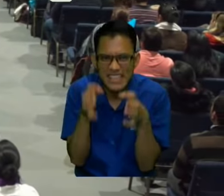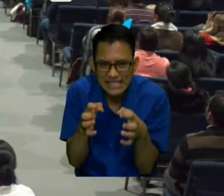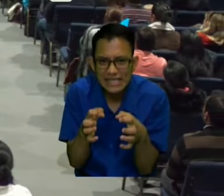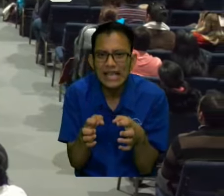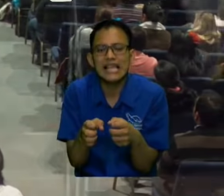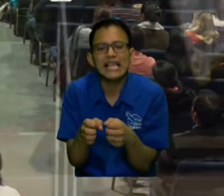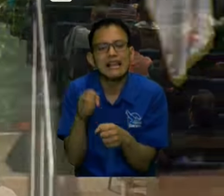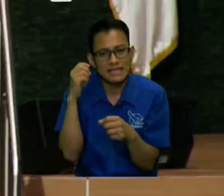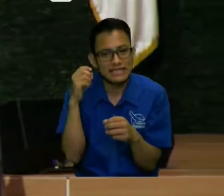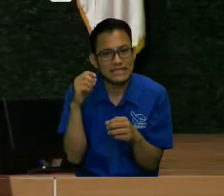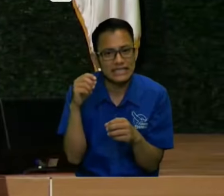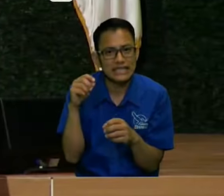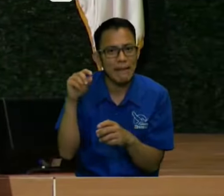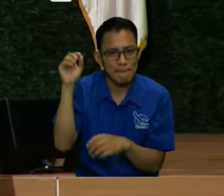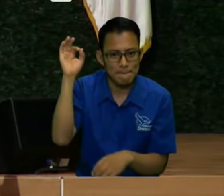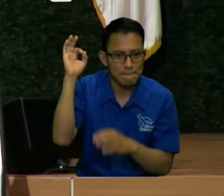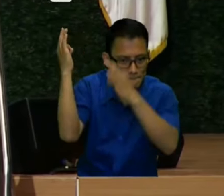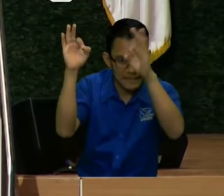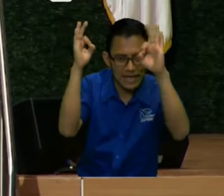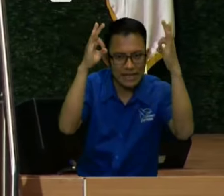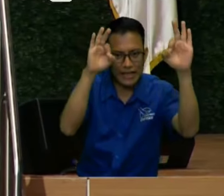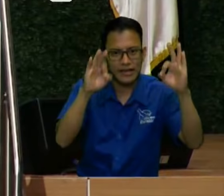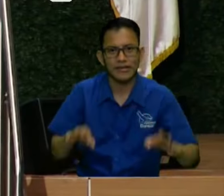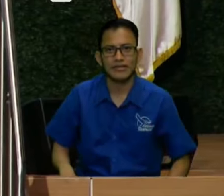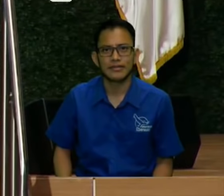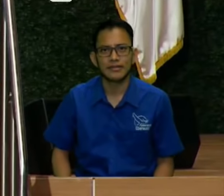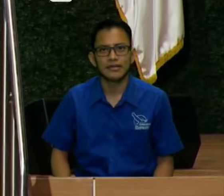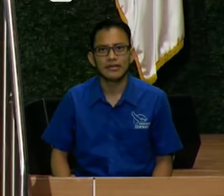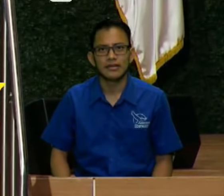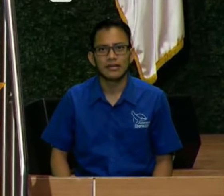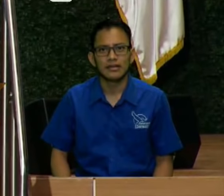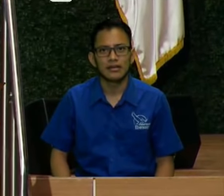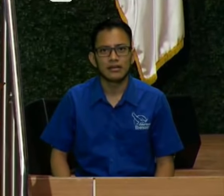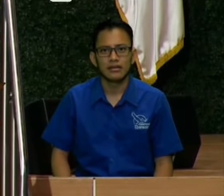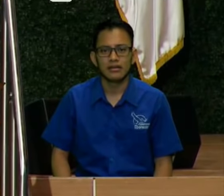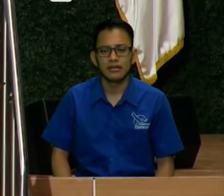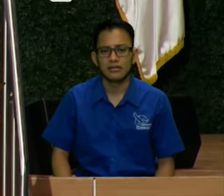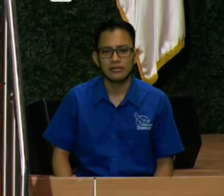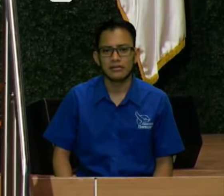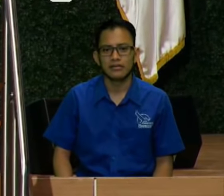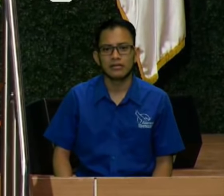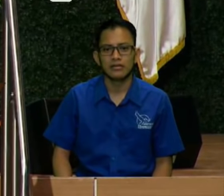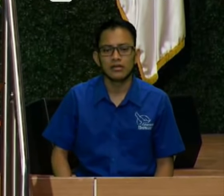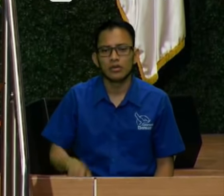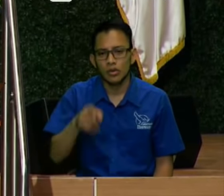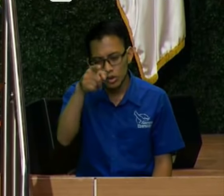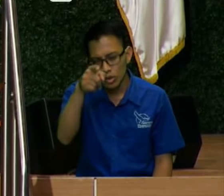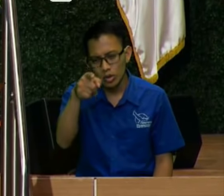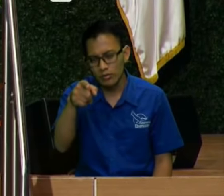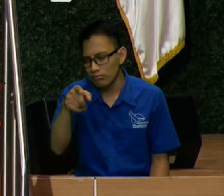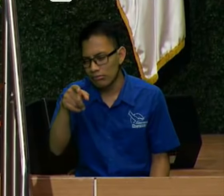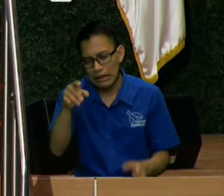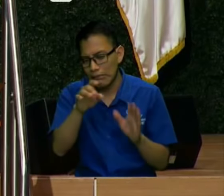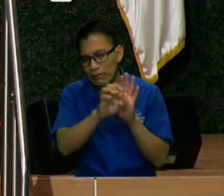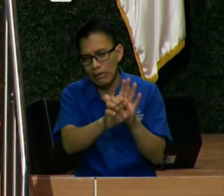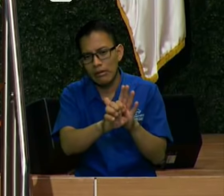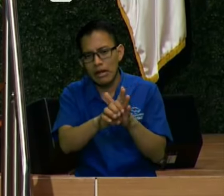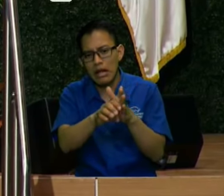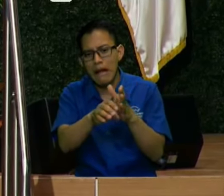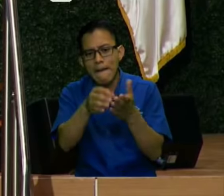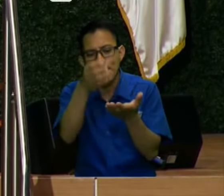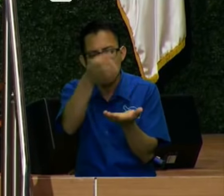Pero, mire, ¿cómo no va a estar difícil? Supóngase, por favor, por un momentito, que usted es un vaso de barro. Que